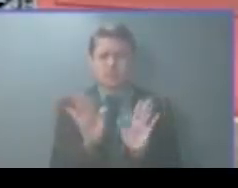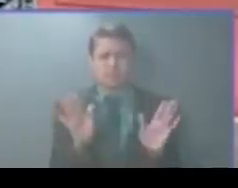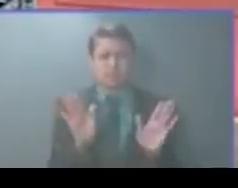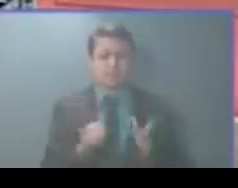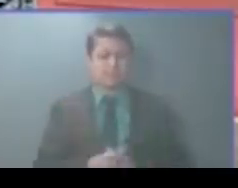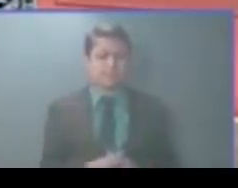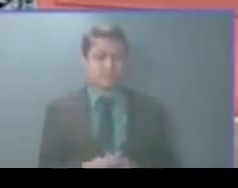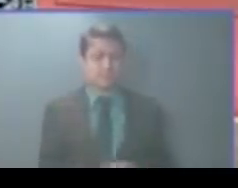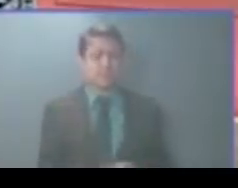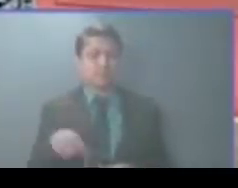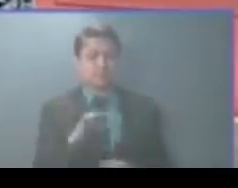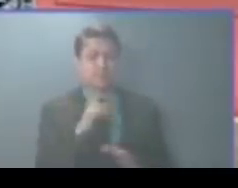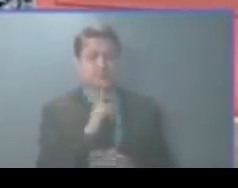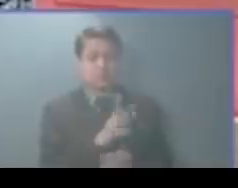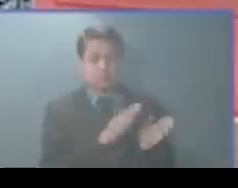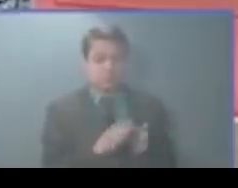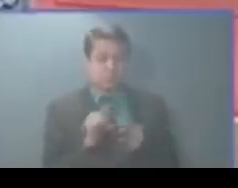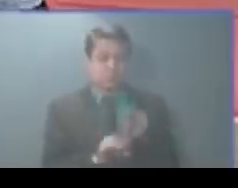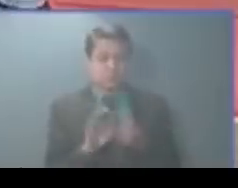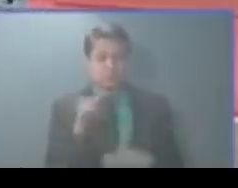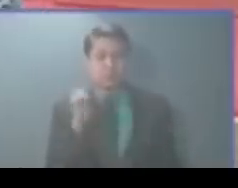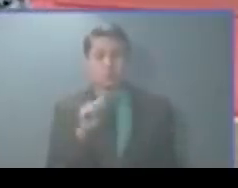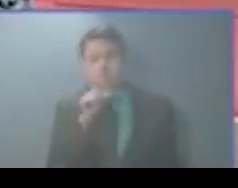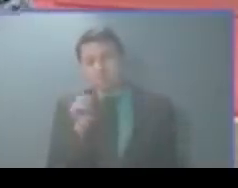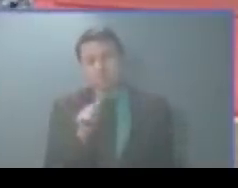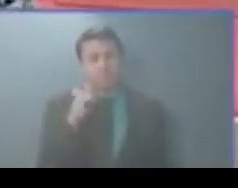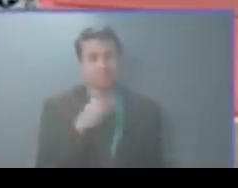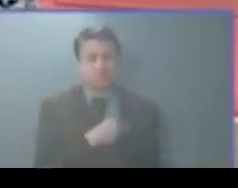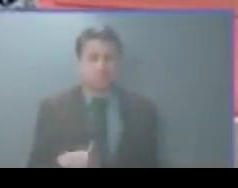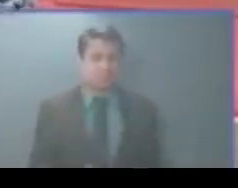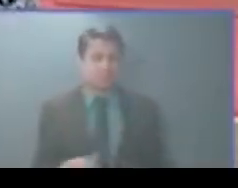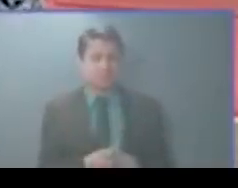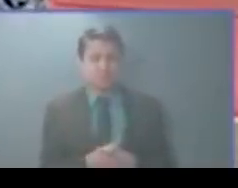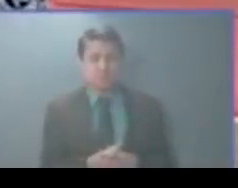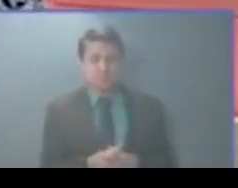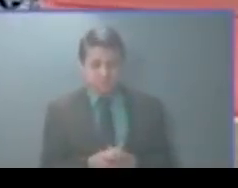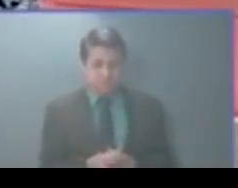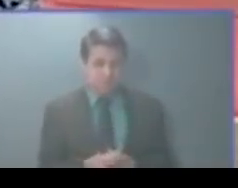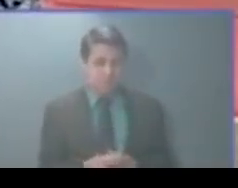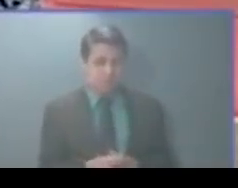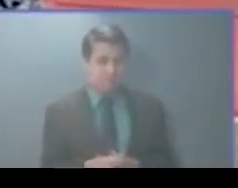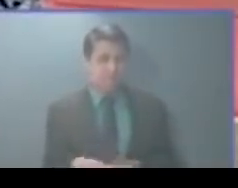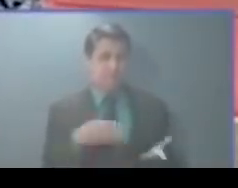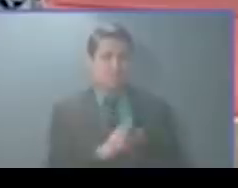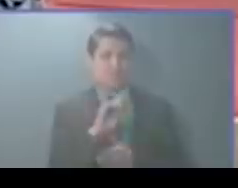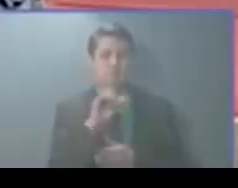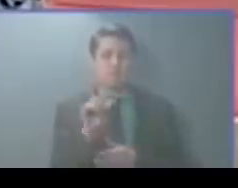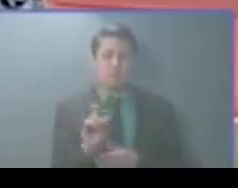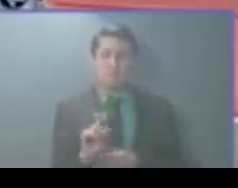que no sea constitucional. El señor presidente de la República, dentro de las